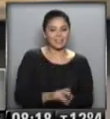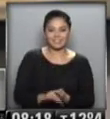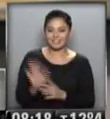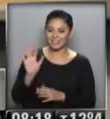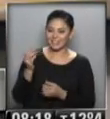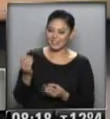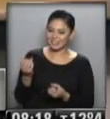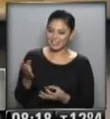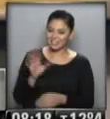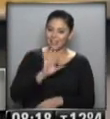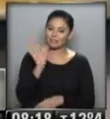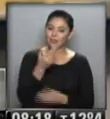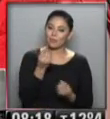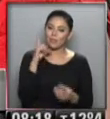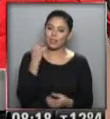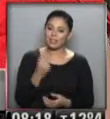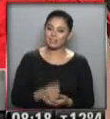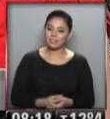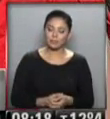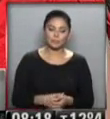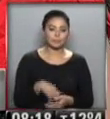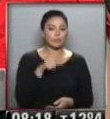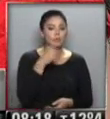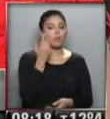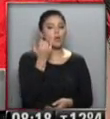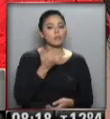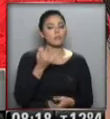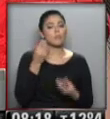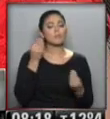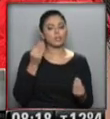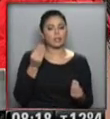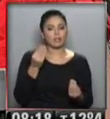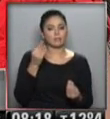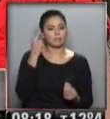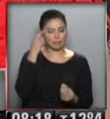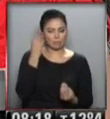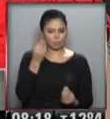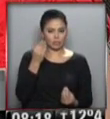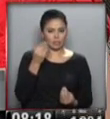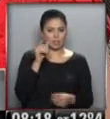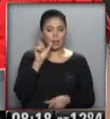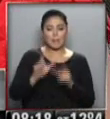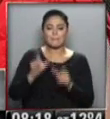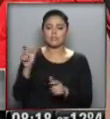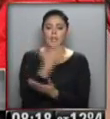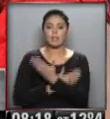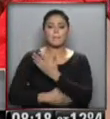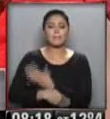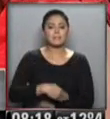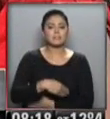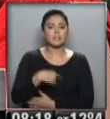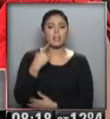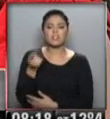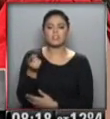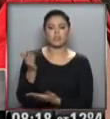que todos pero no todos pero dios marcelo por qué crees que se tilda a las personas con discapacidad e